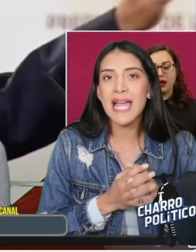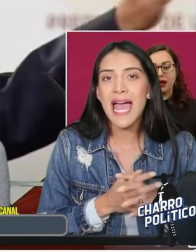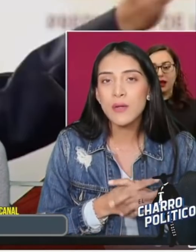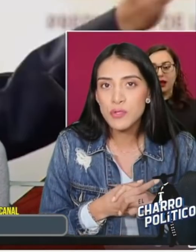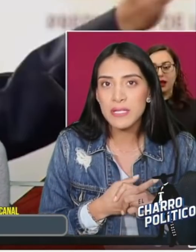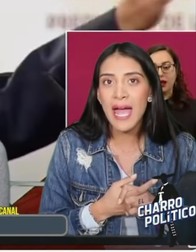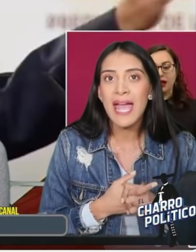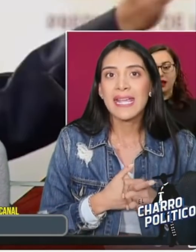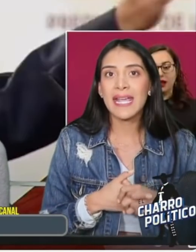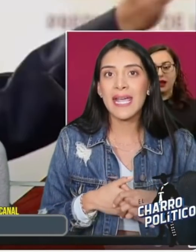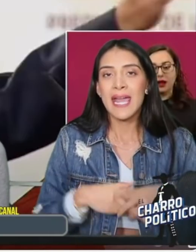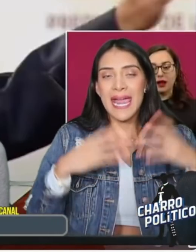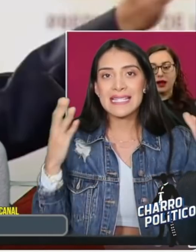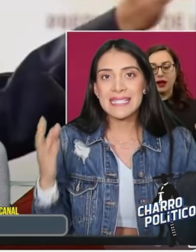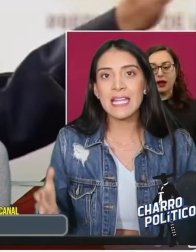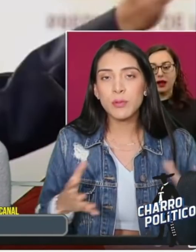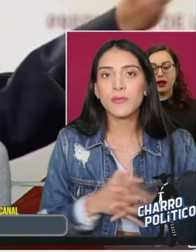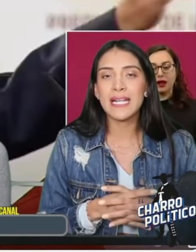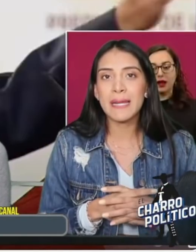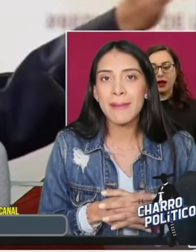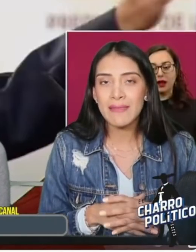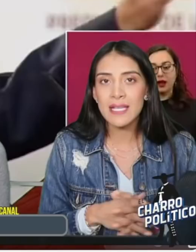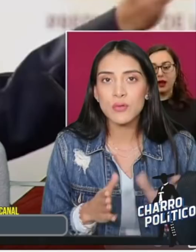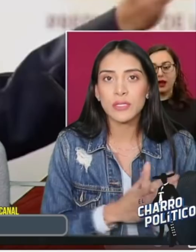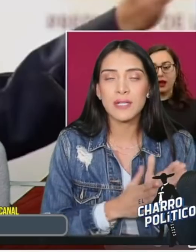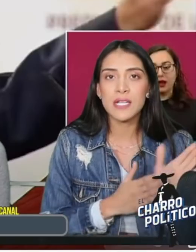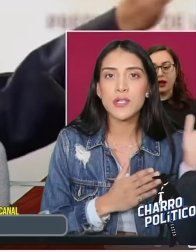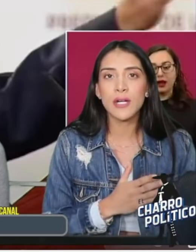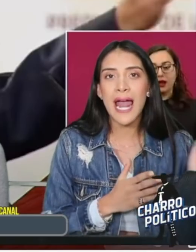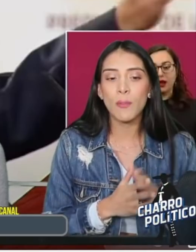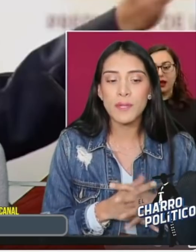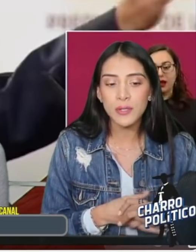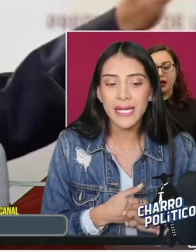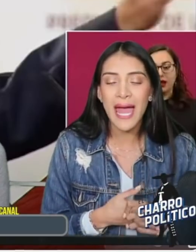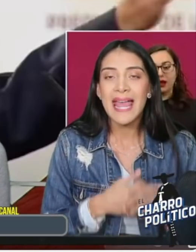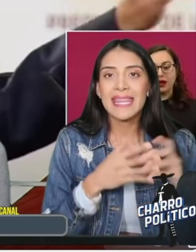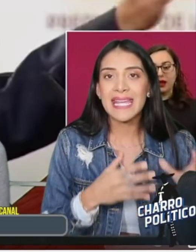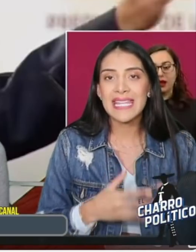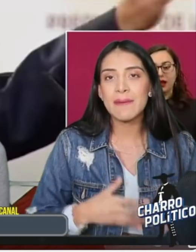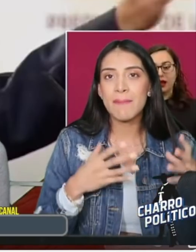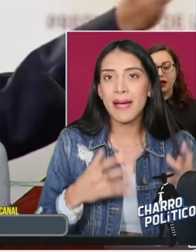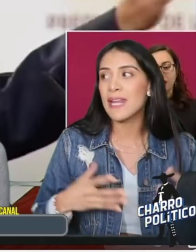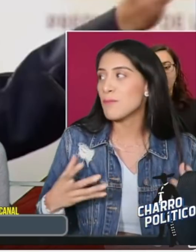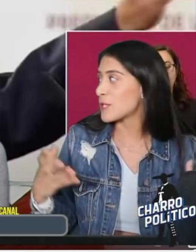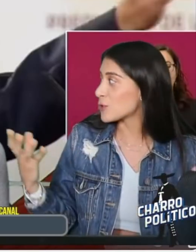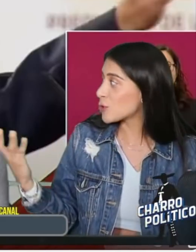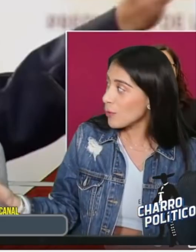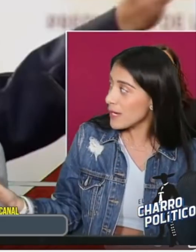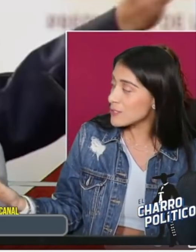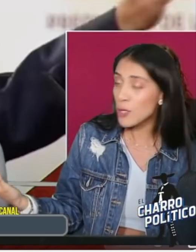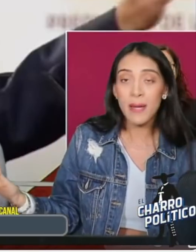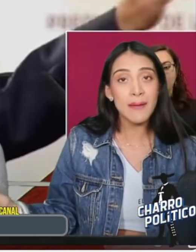pues anuncia que el SAT por fin le manda su notificación a López Dóriga de que debe de pagar impuestos.